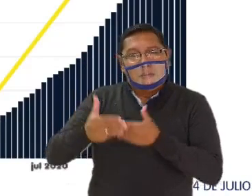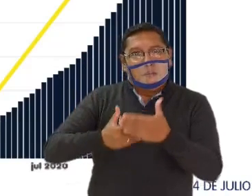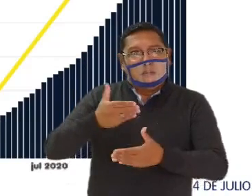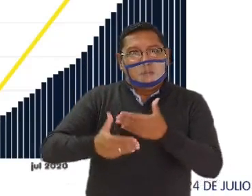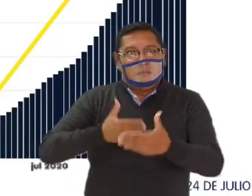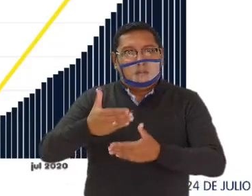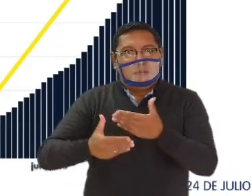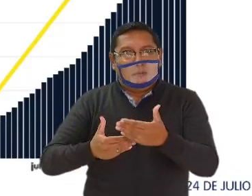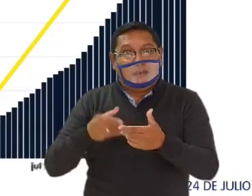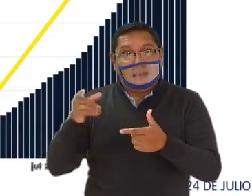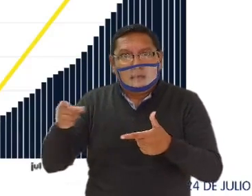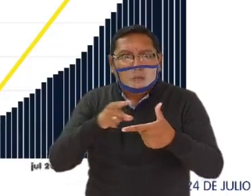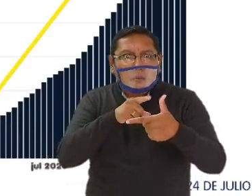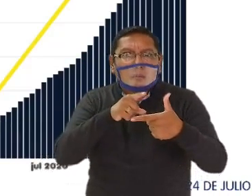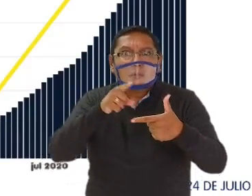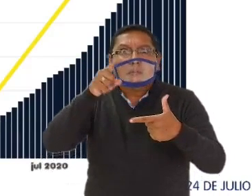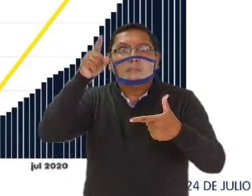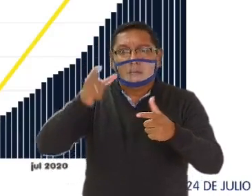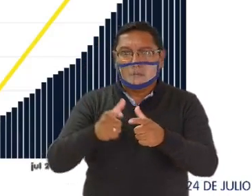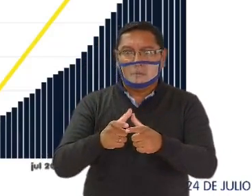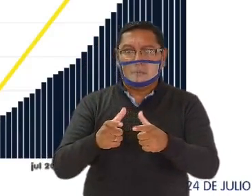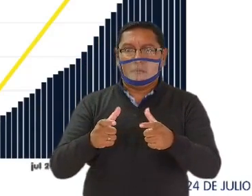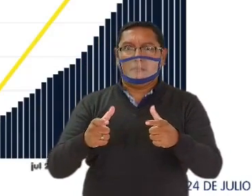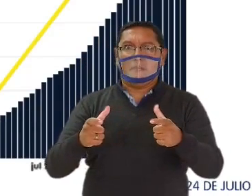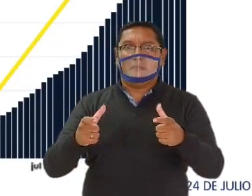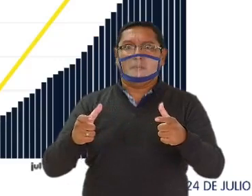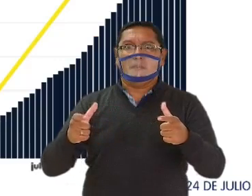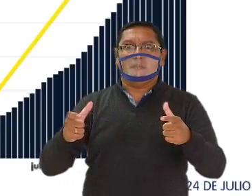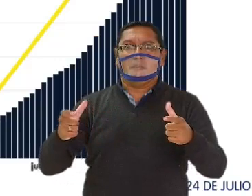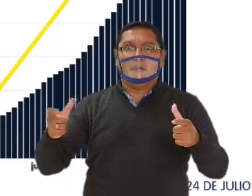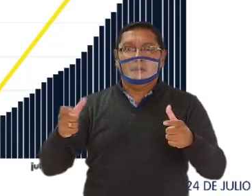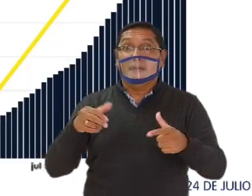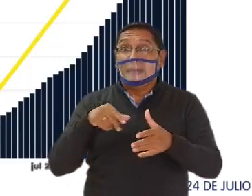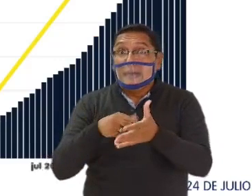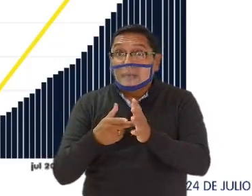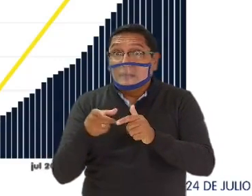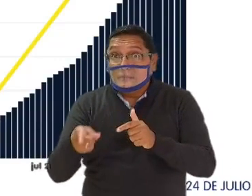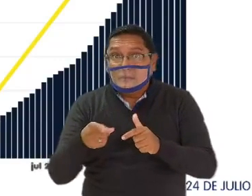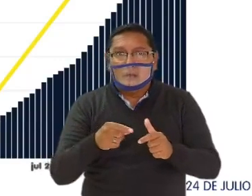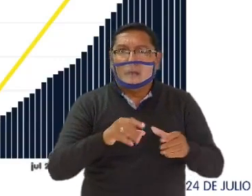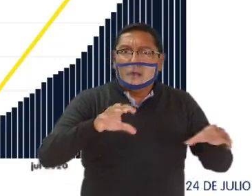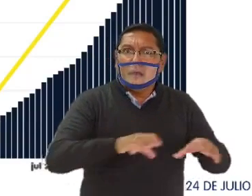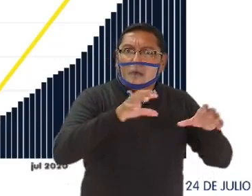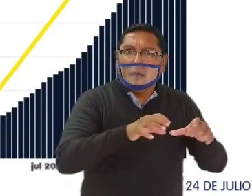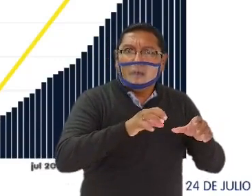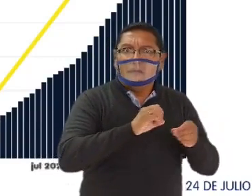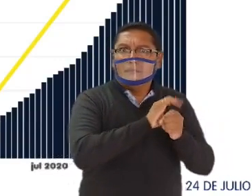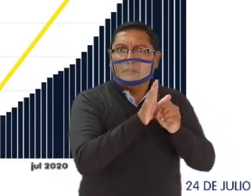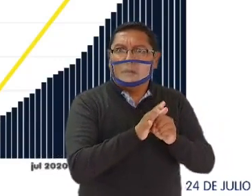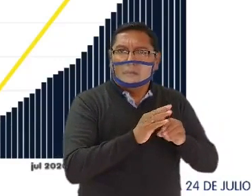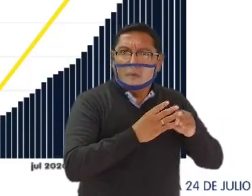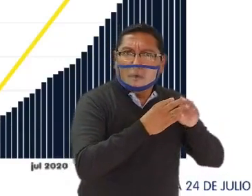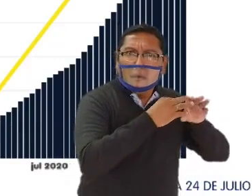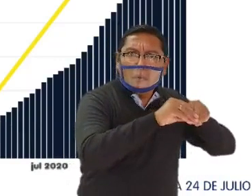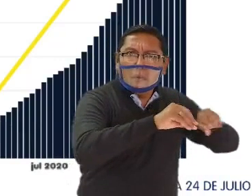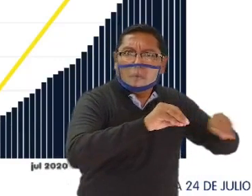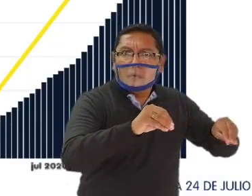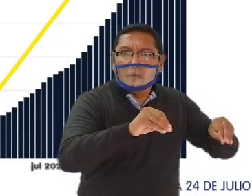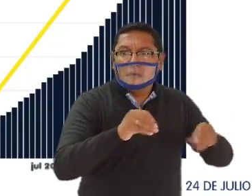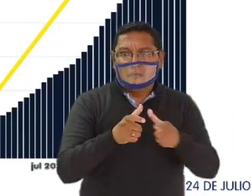a una rata o una tasa más alta que el de casos activos o nuevos casos, significa